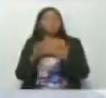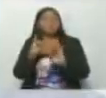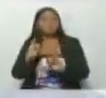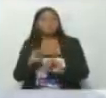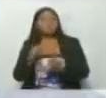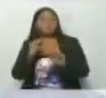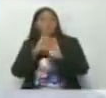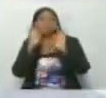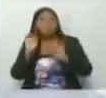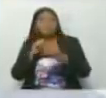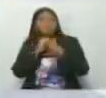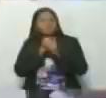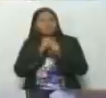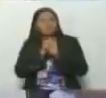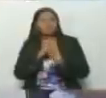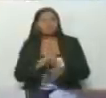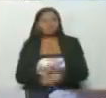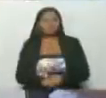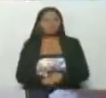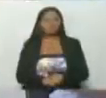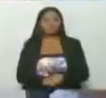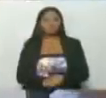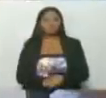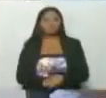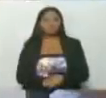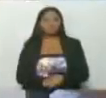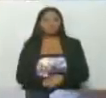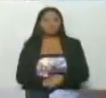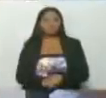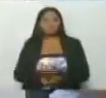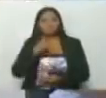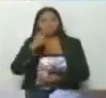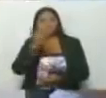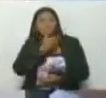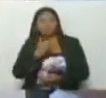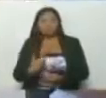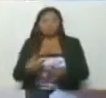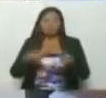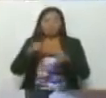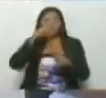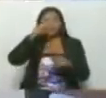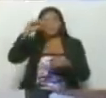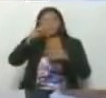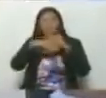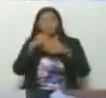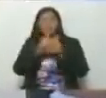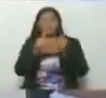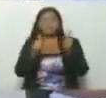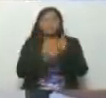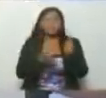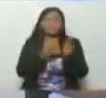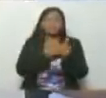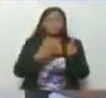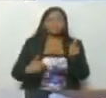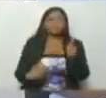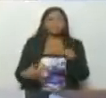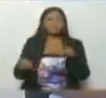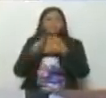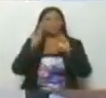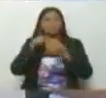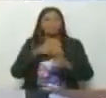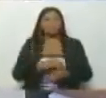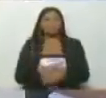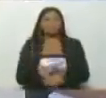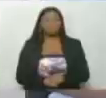en esto ahora con mayor razón lo ha dicho el presidente nicolás maduro y el primer vicepresidente del partido diosdado